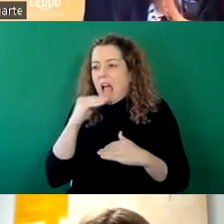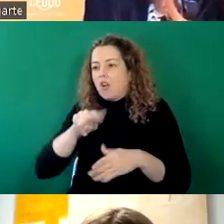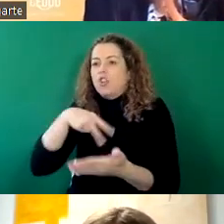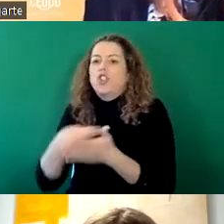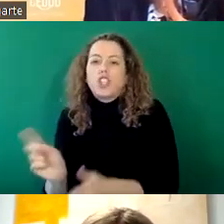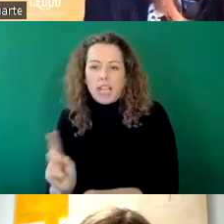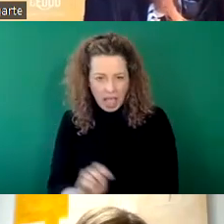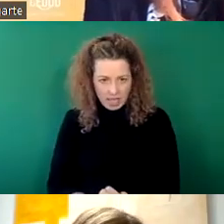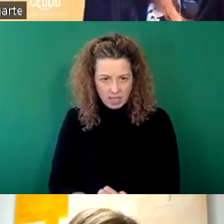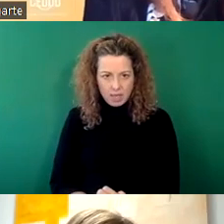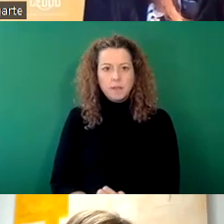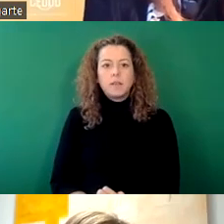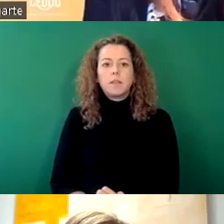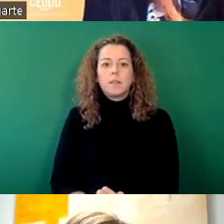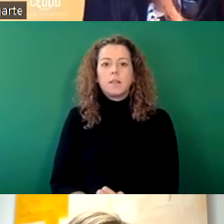cayera, ¿vale?